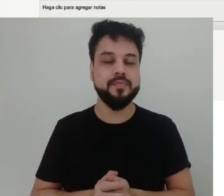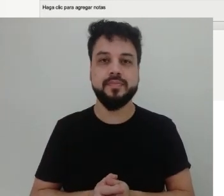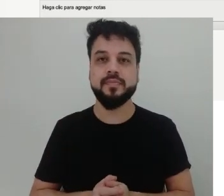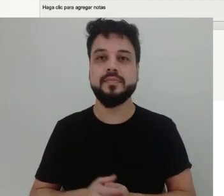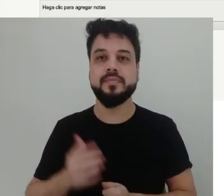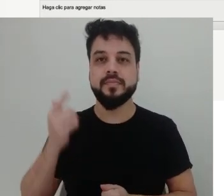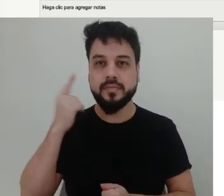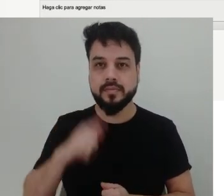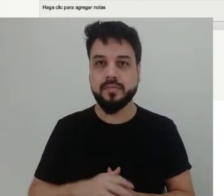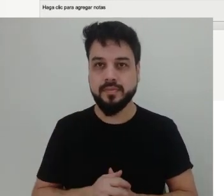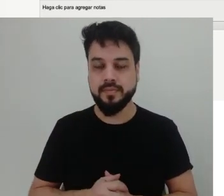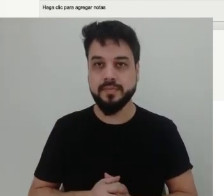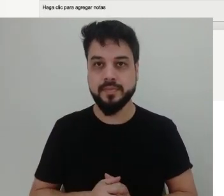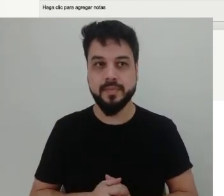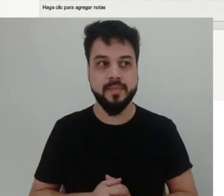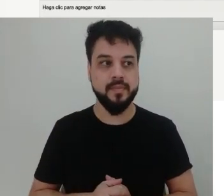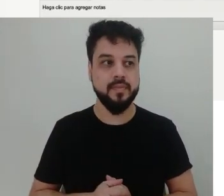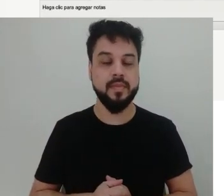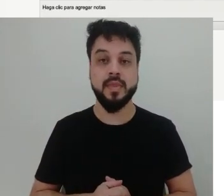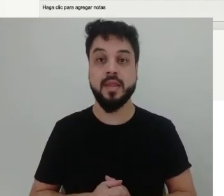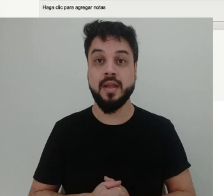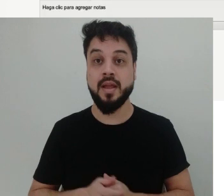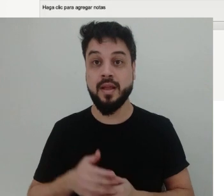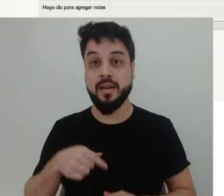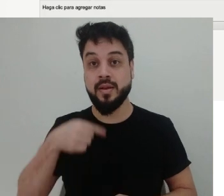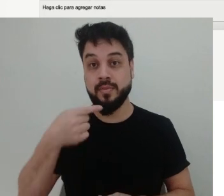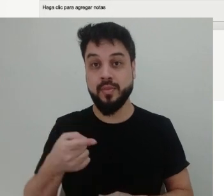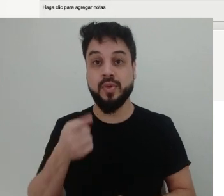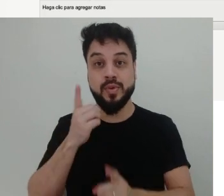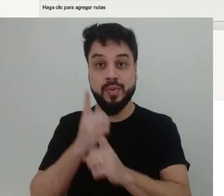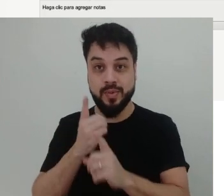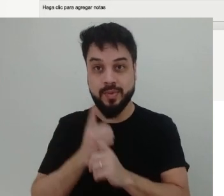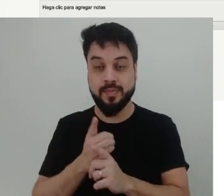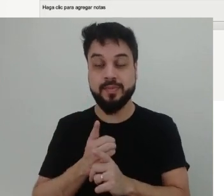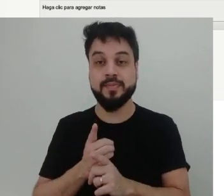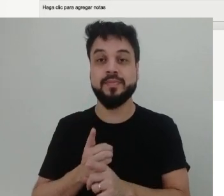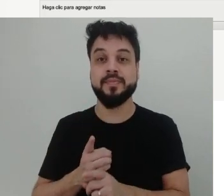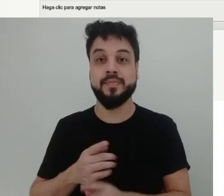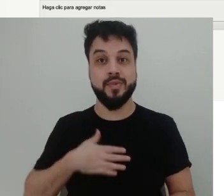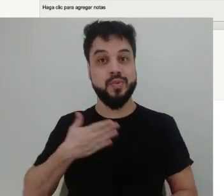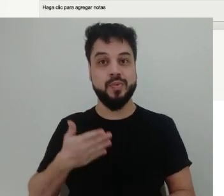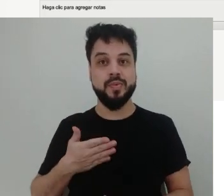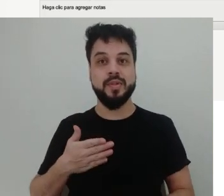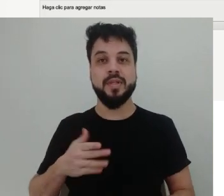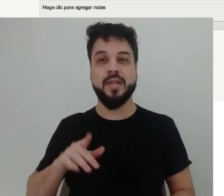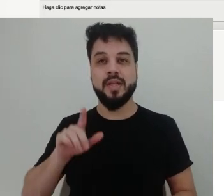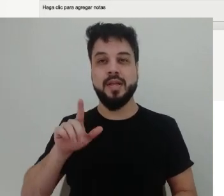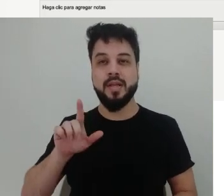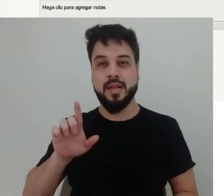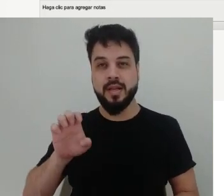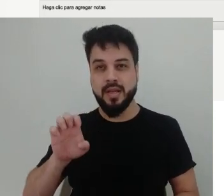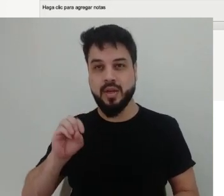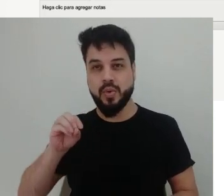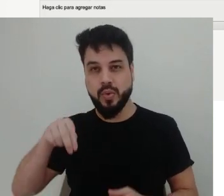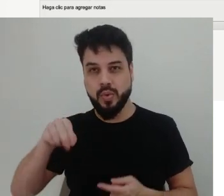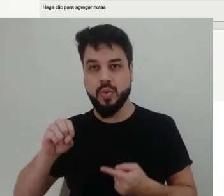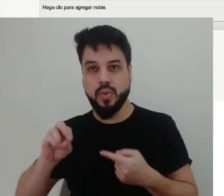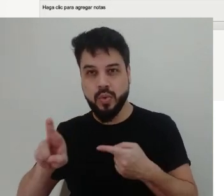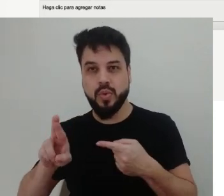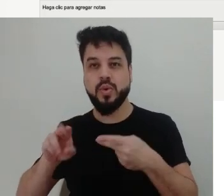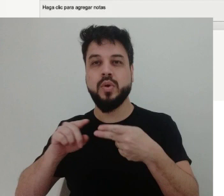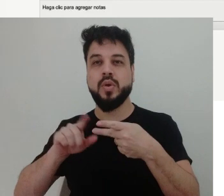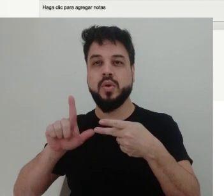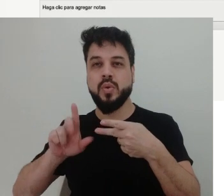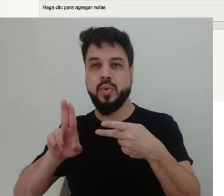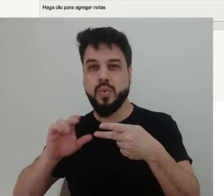que constituían las categorías de análisis de mi estudio. Es decir, la descripción de las percepciones y la valorización